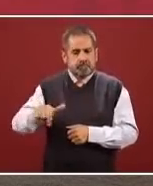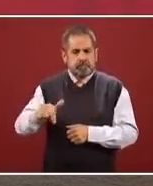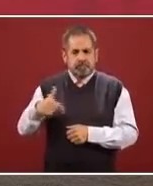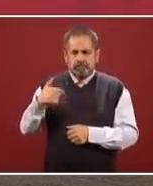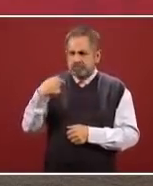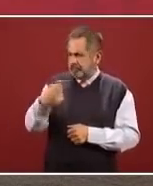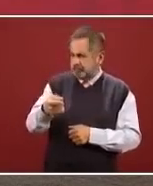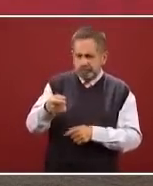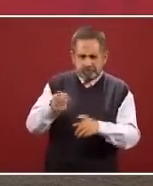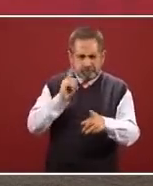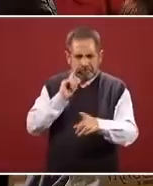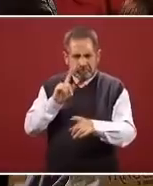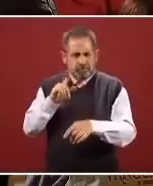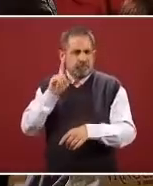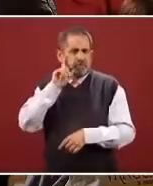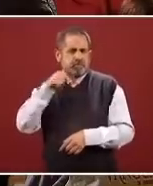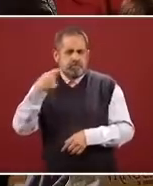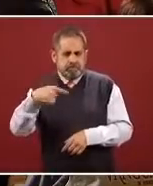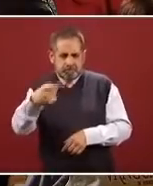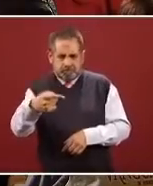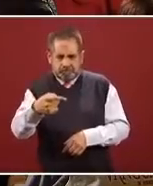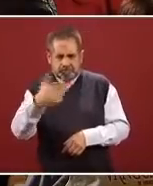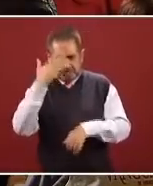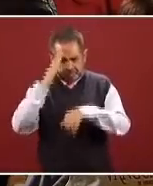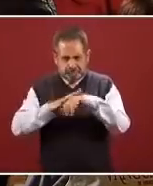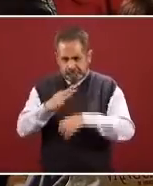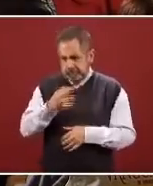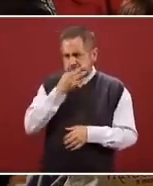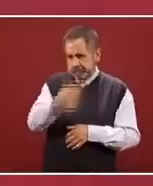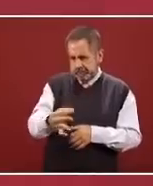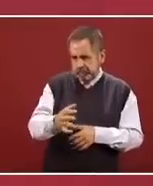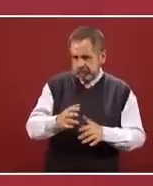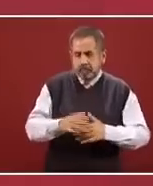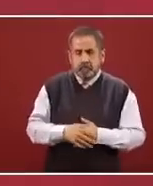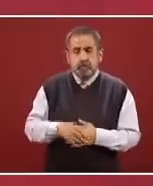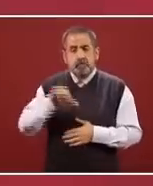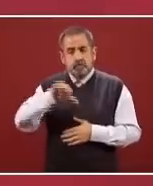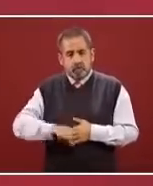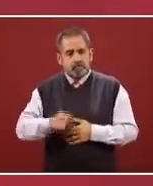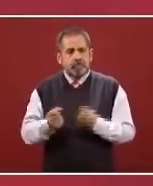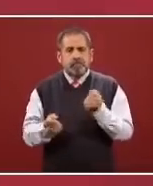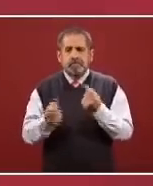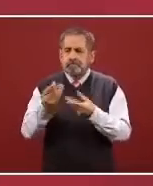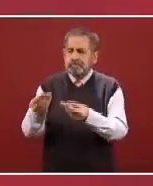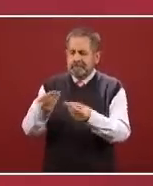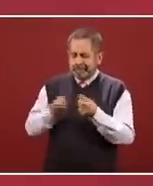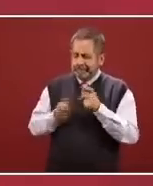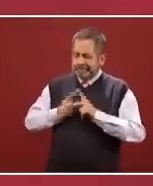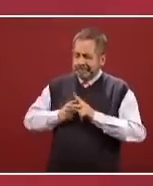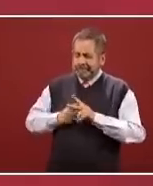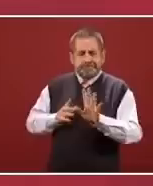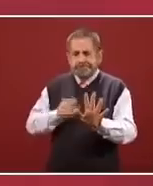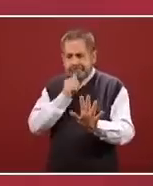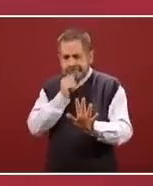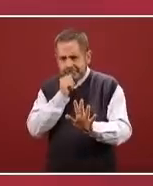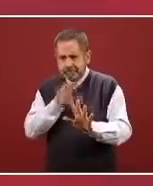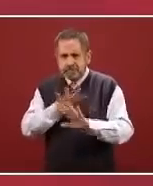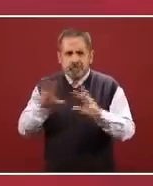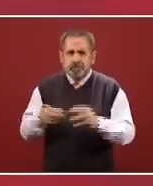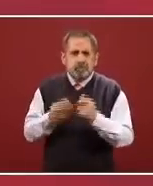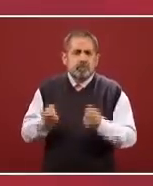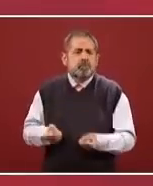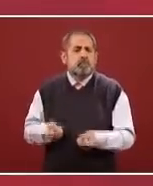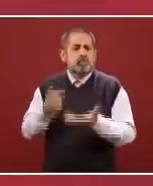para los siguientes días. Hoy precisamente me dieron algunos estimados, pero se están confirmando las